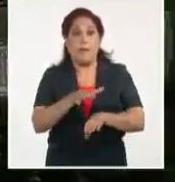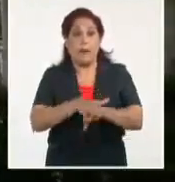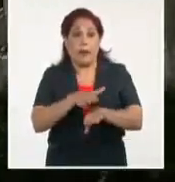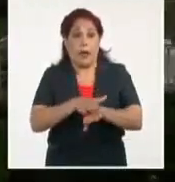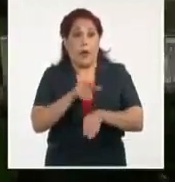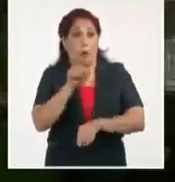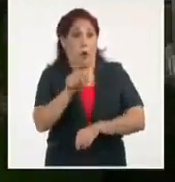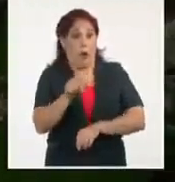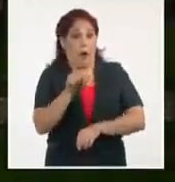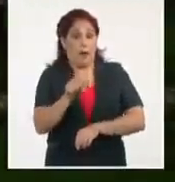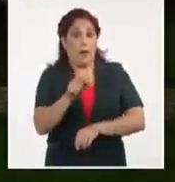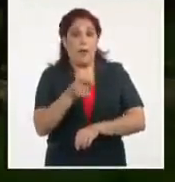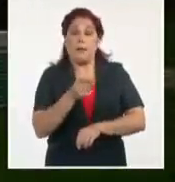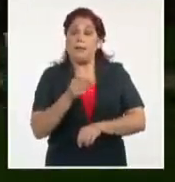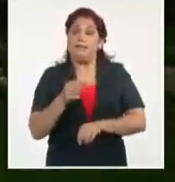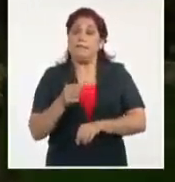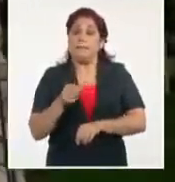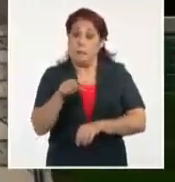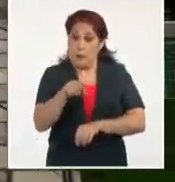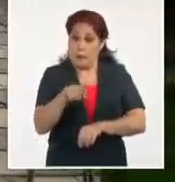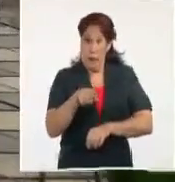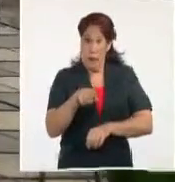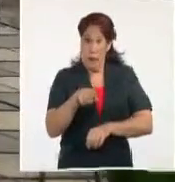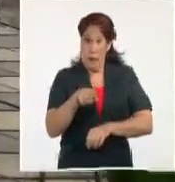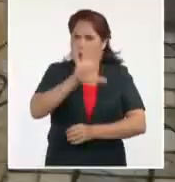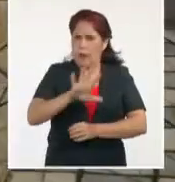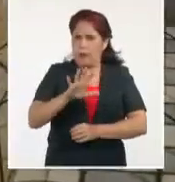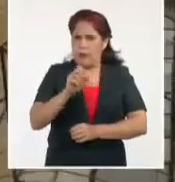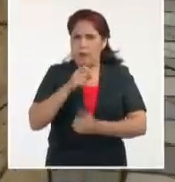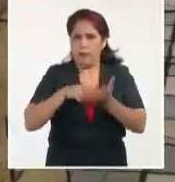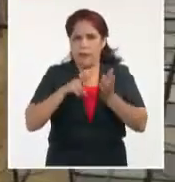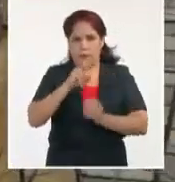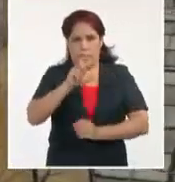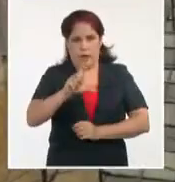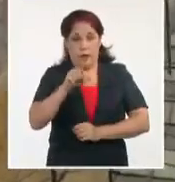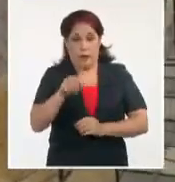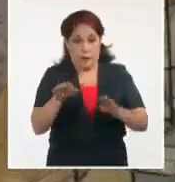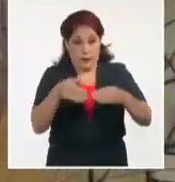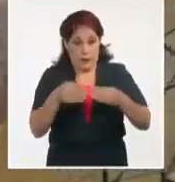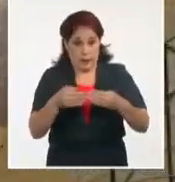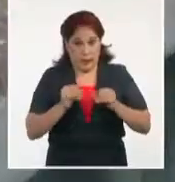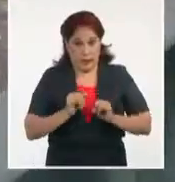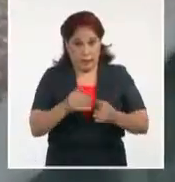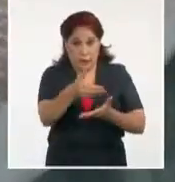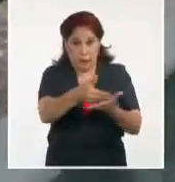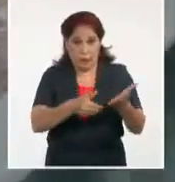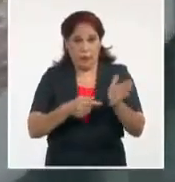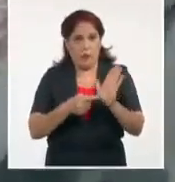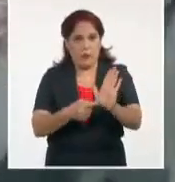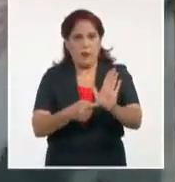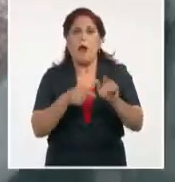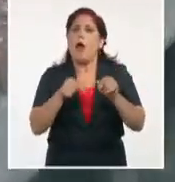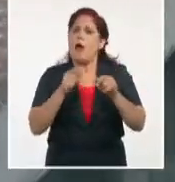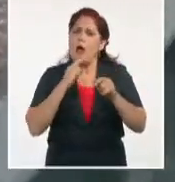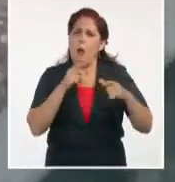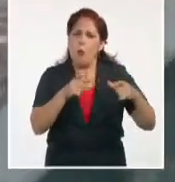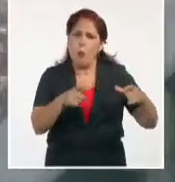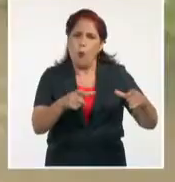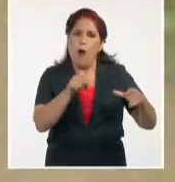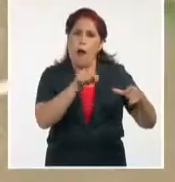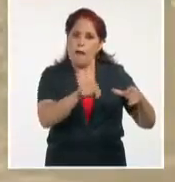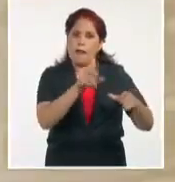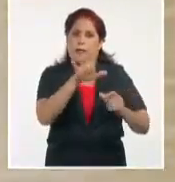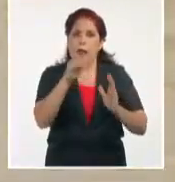han sentido los embates de Elsa en la geografía Villa Clarín. Hasta el cierre de esta información, permanecían protegidas más de